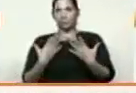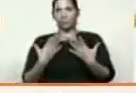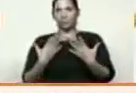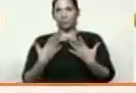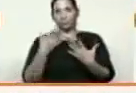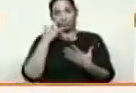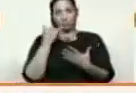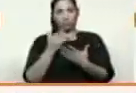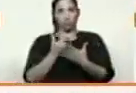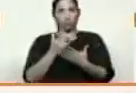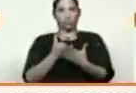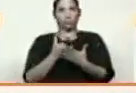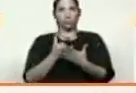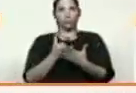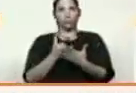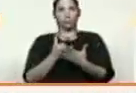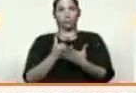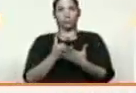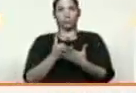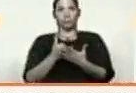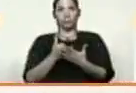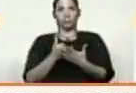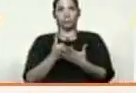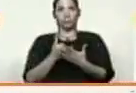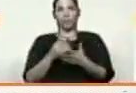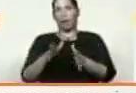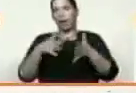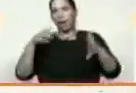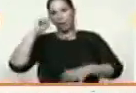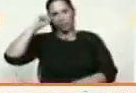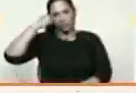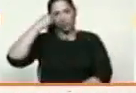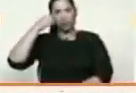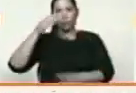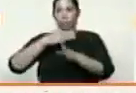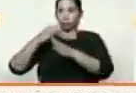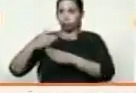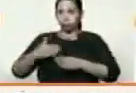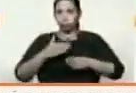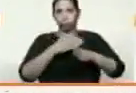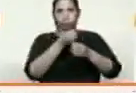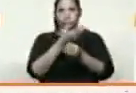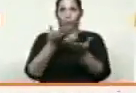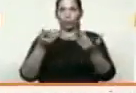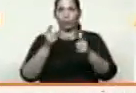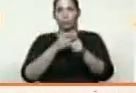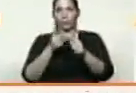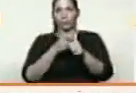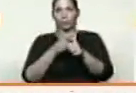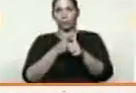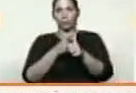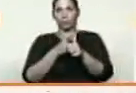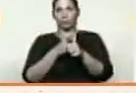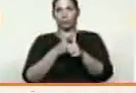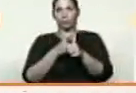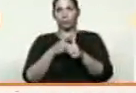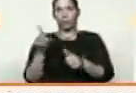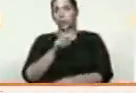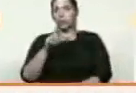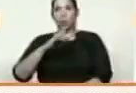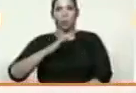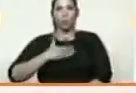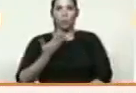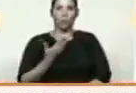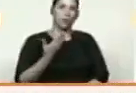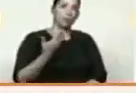lo que quiero hacer dos o tres reflexiones, compartirla con ustedes. La primera es que no podemos pasar por alto lo que está ocurriendo en la